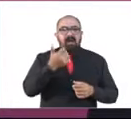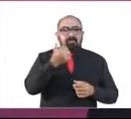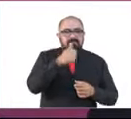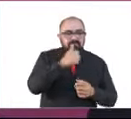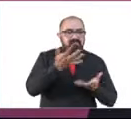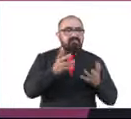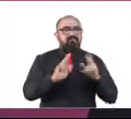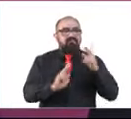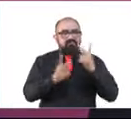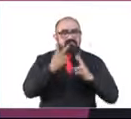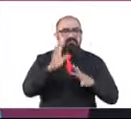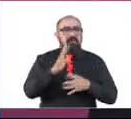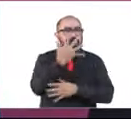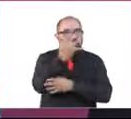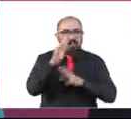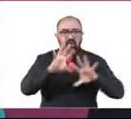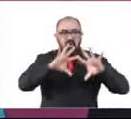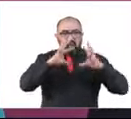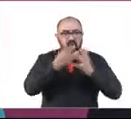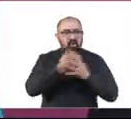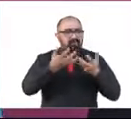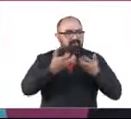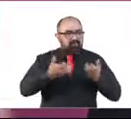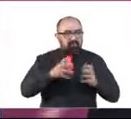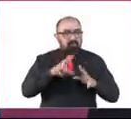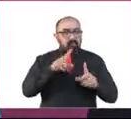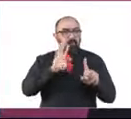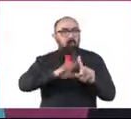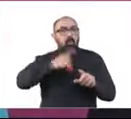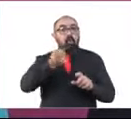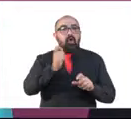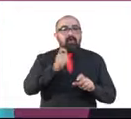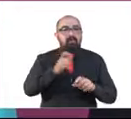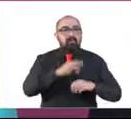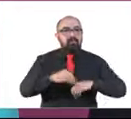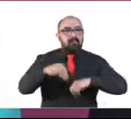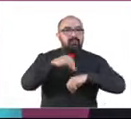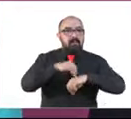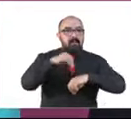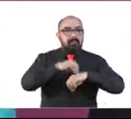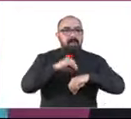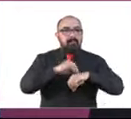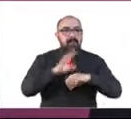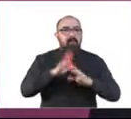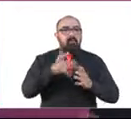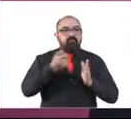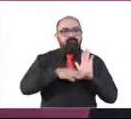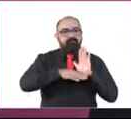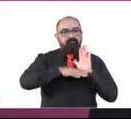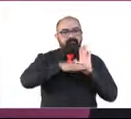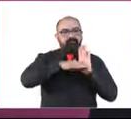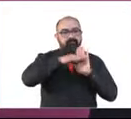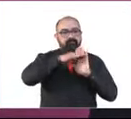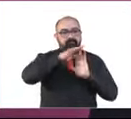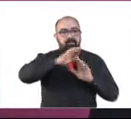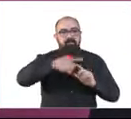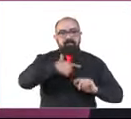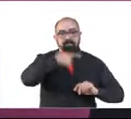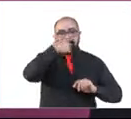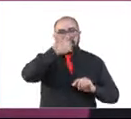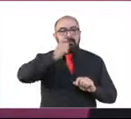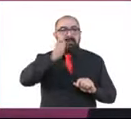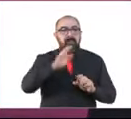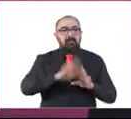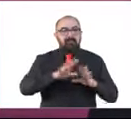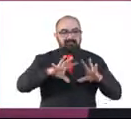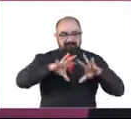climático. Y ese cambio climático tiene que ver con que está aumentando la temperatura del planeta. ¿A qué se debe el cambio climático? Pues